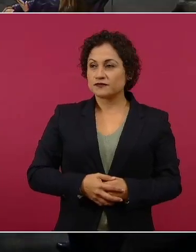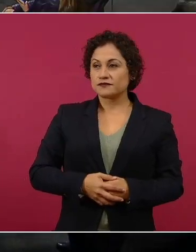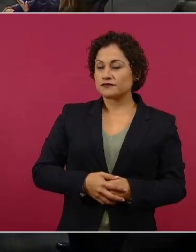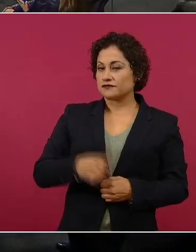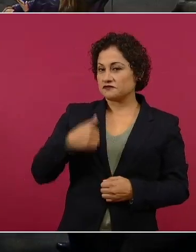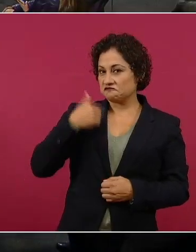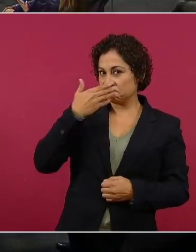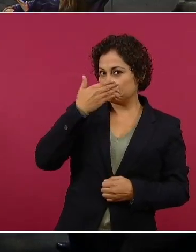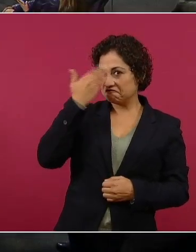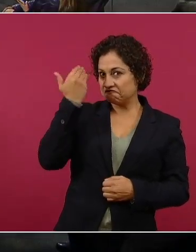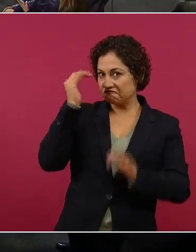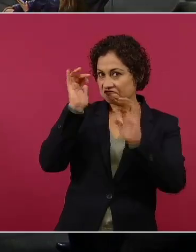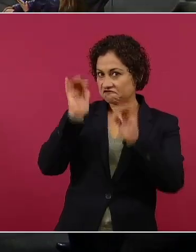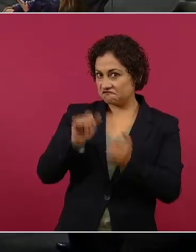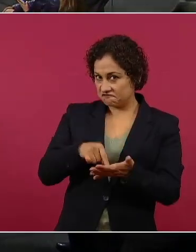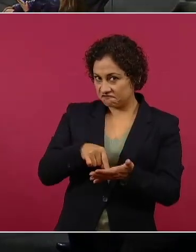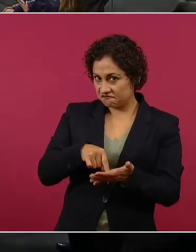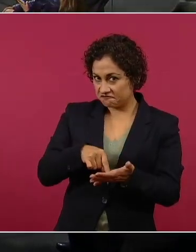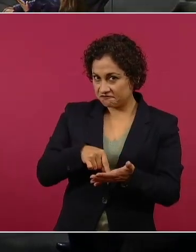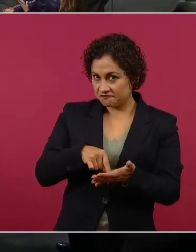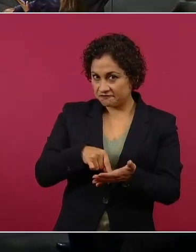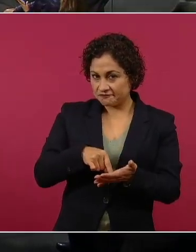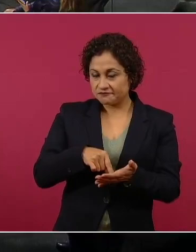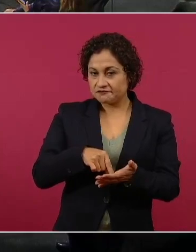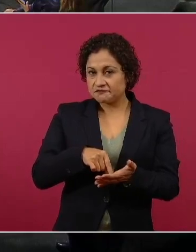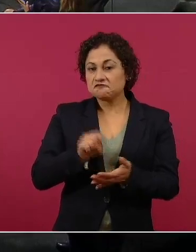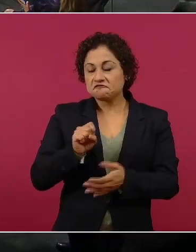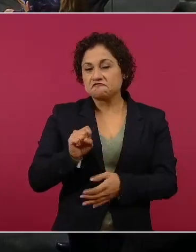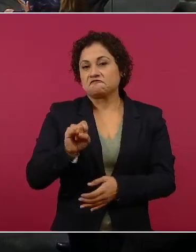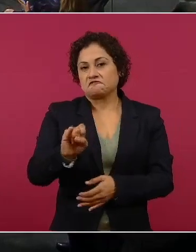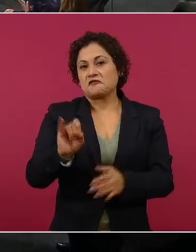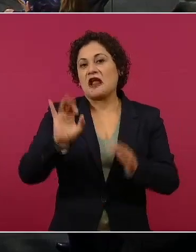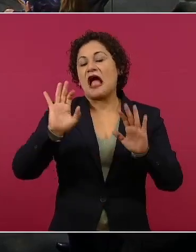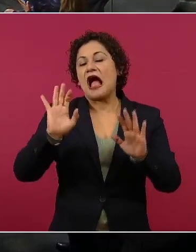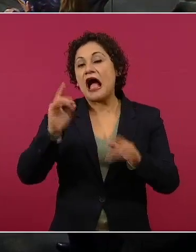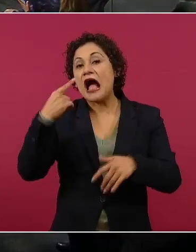quedó. Sí, pues eso hay que verlo.